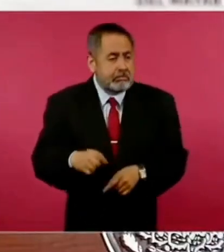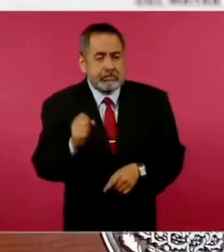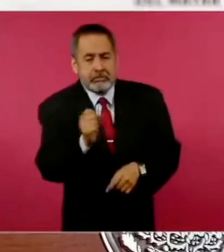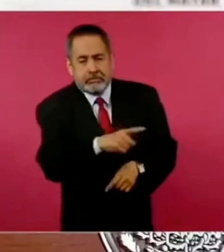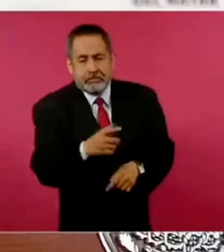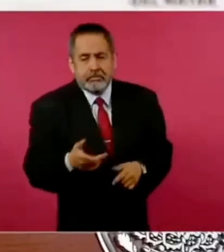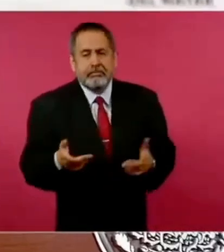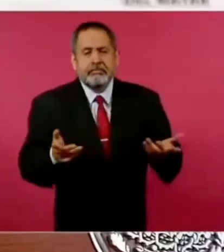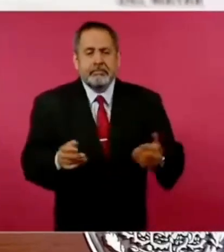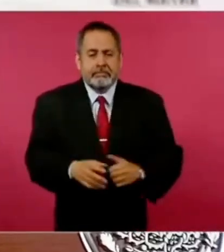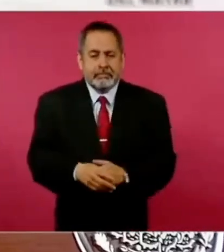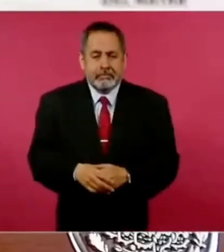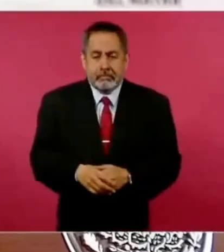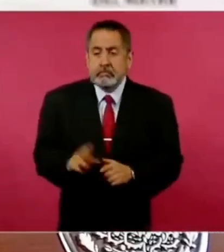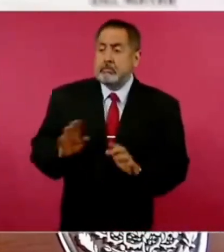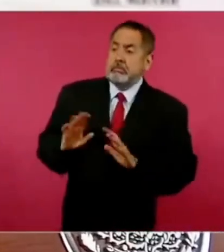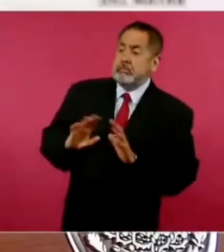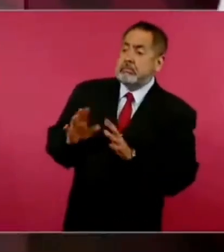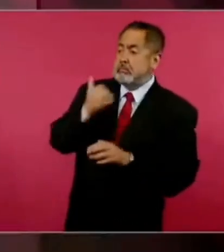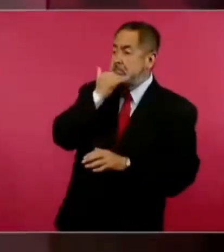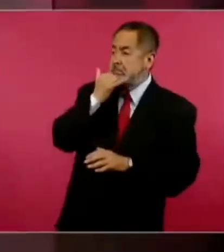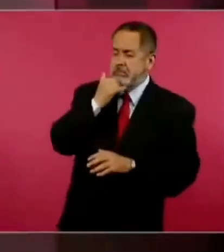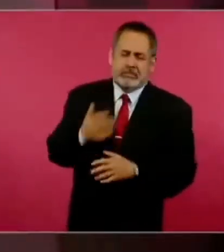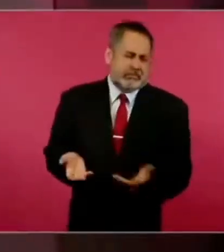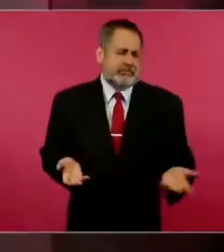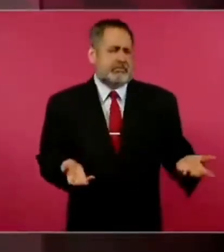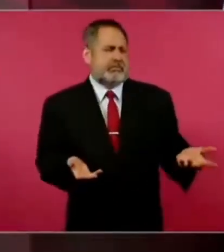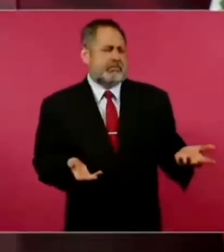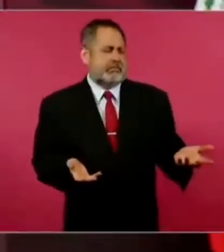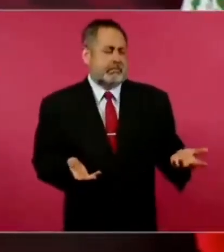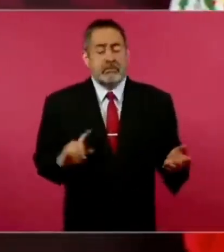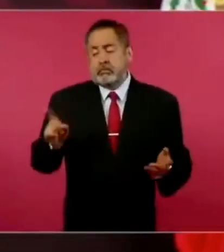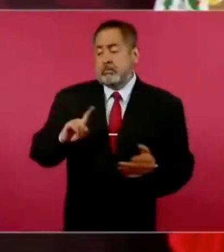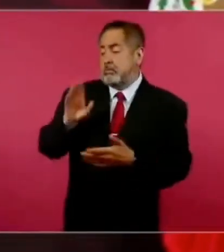Ya, sí. Ahora las desconocen.